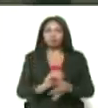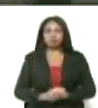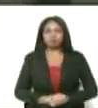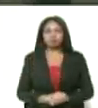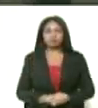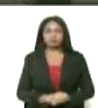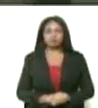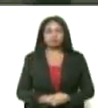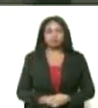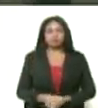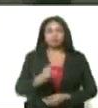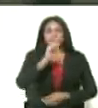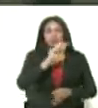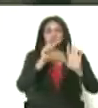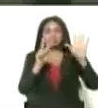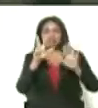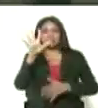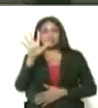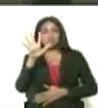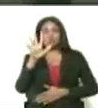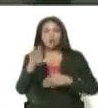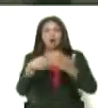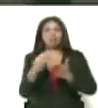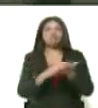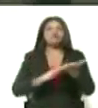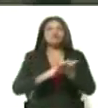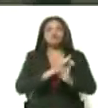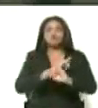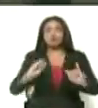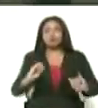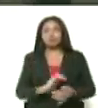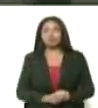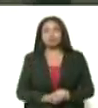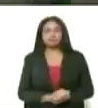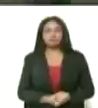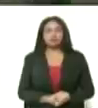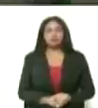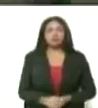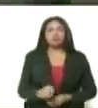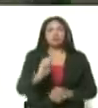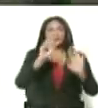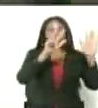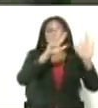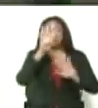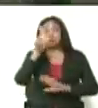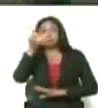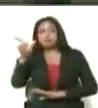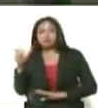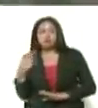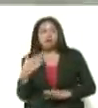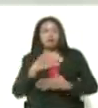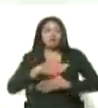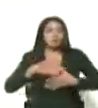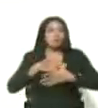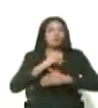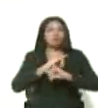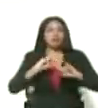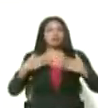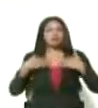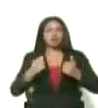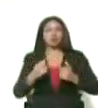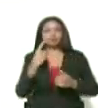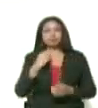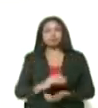estos 175 casos ya recuperados están 84 pacientes. Esto representa